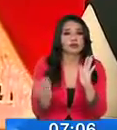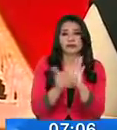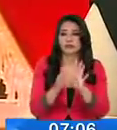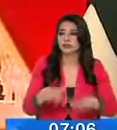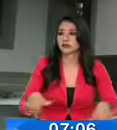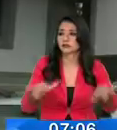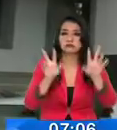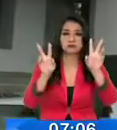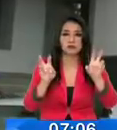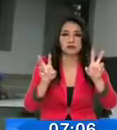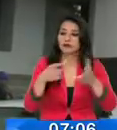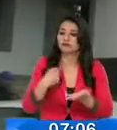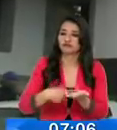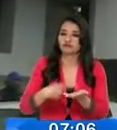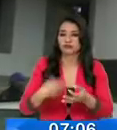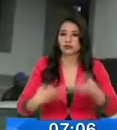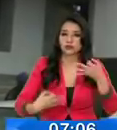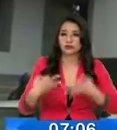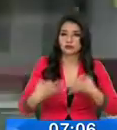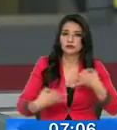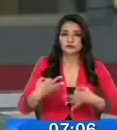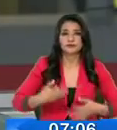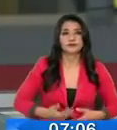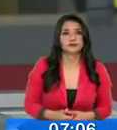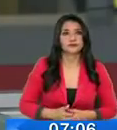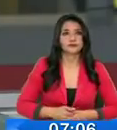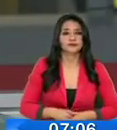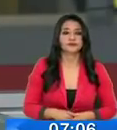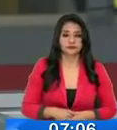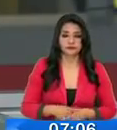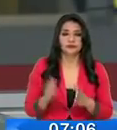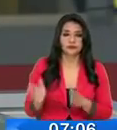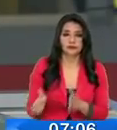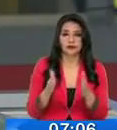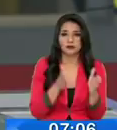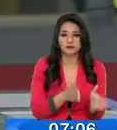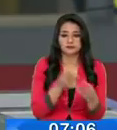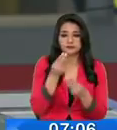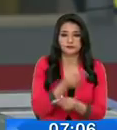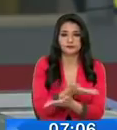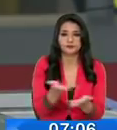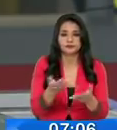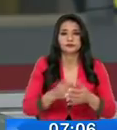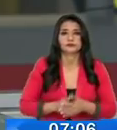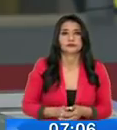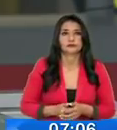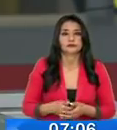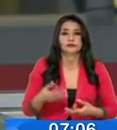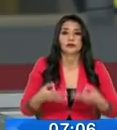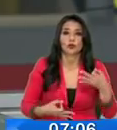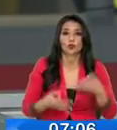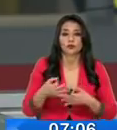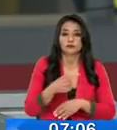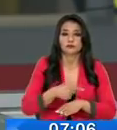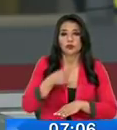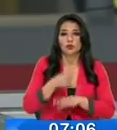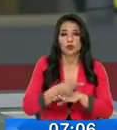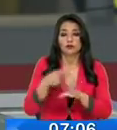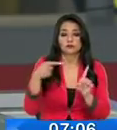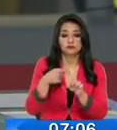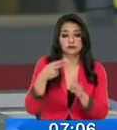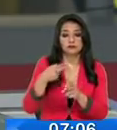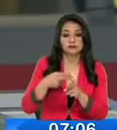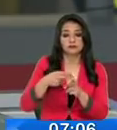el caso, informó Javier Rosero. Mientras tanto, le comentamos, el juez del Guayas, Jorge